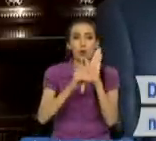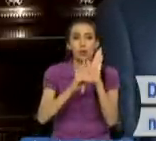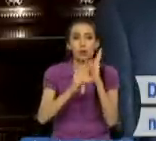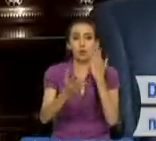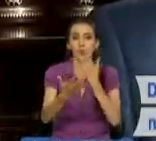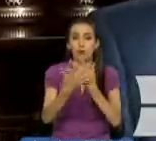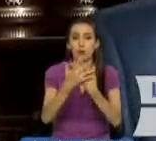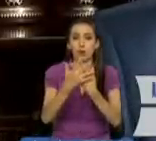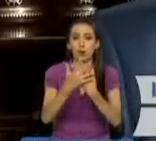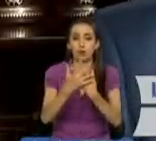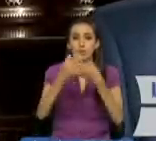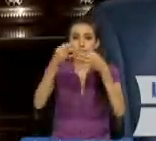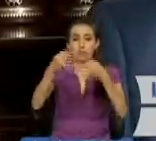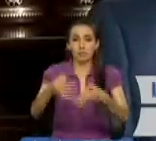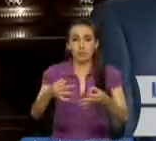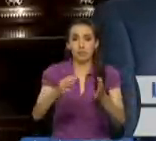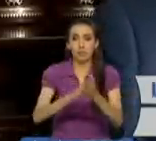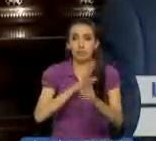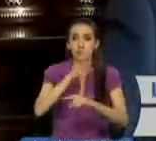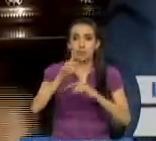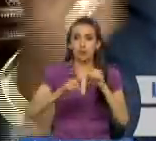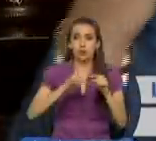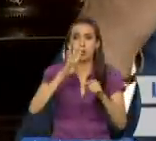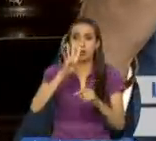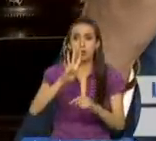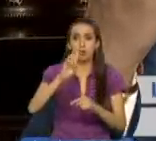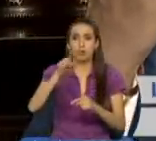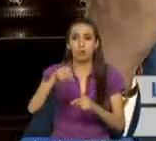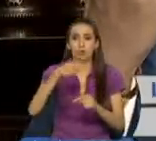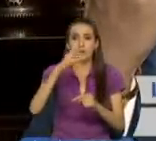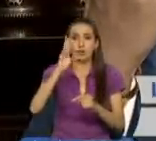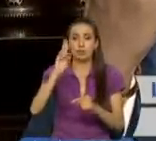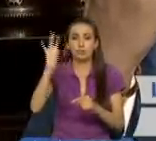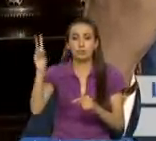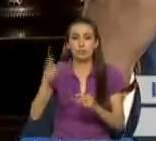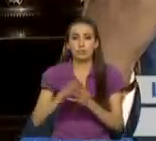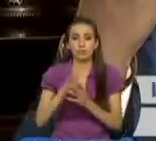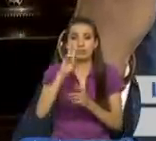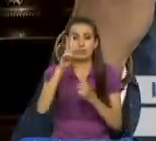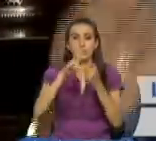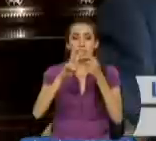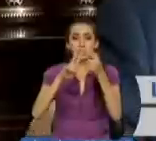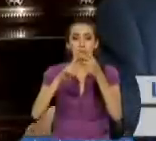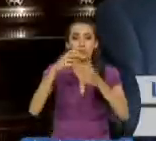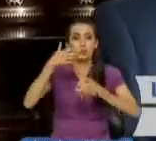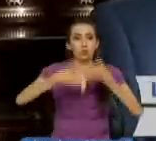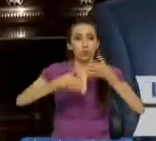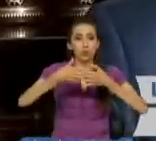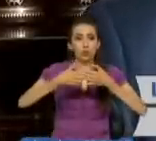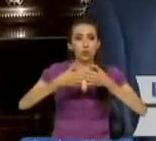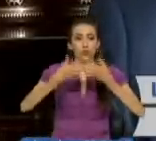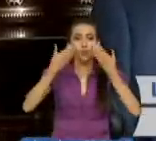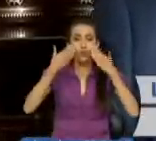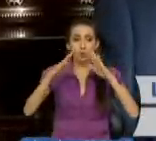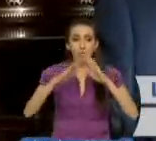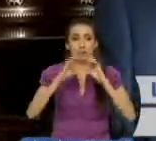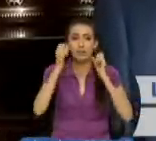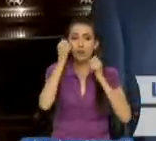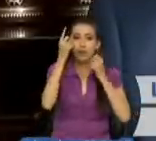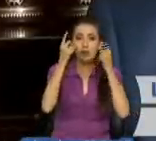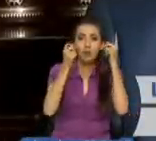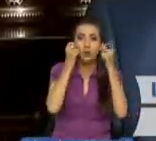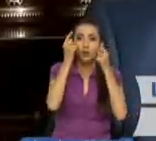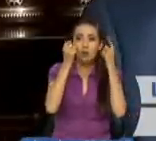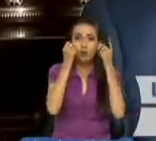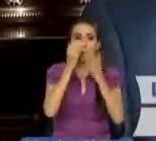penal ha determinado en el 477 que sean dos peritos Sabiendo entender esto nosotros nos